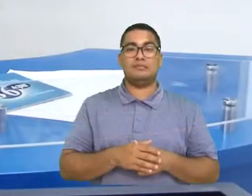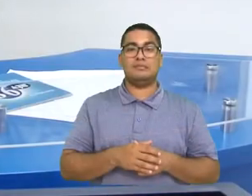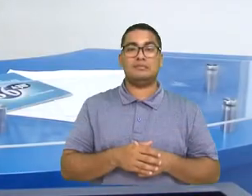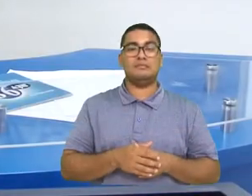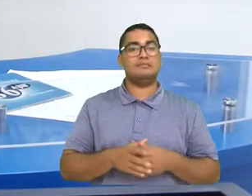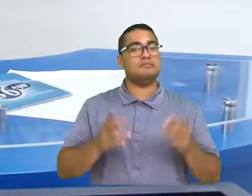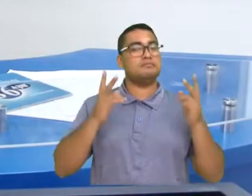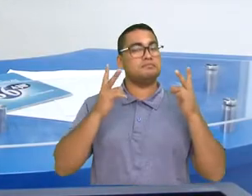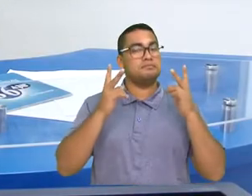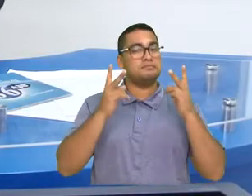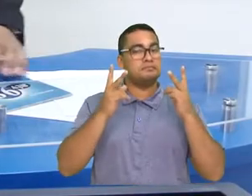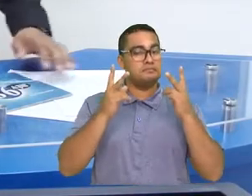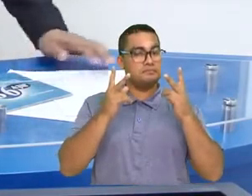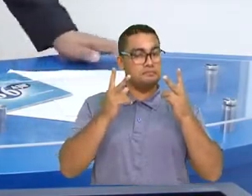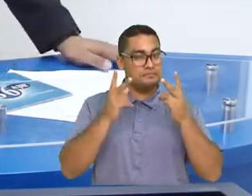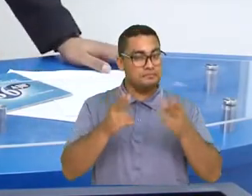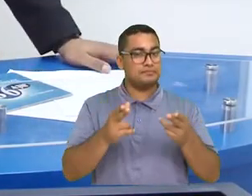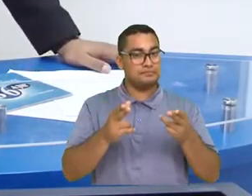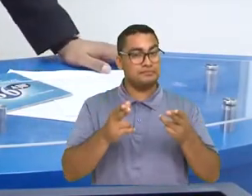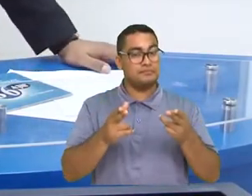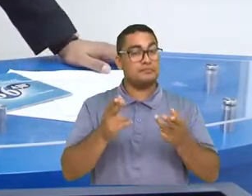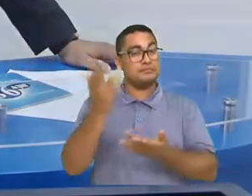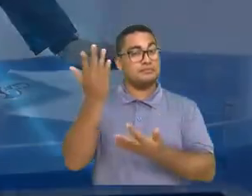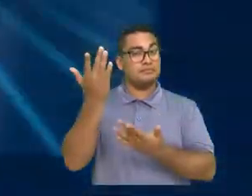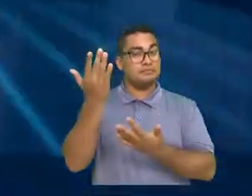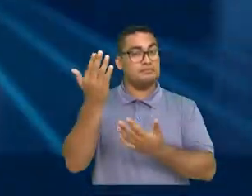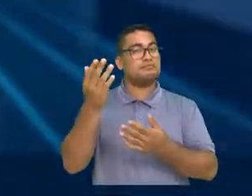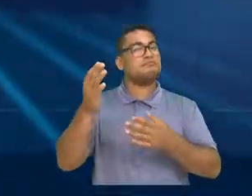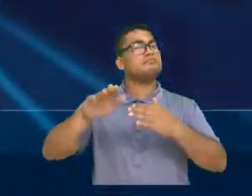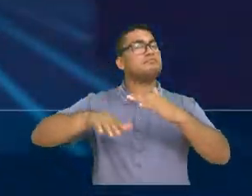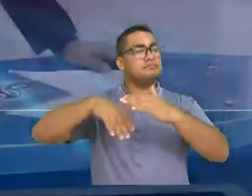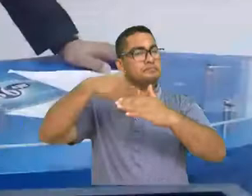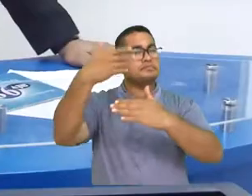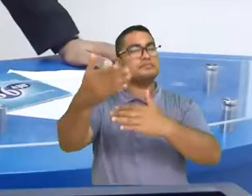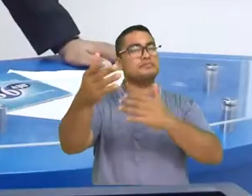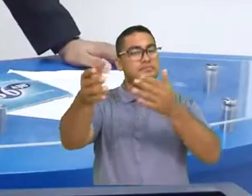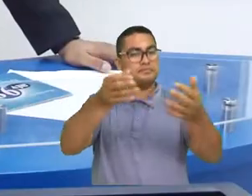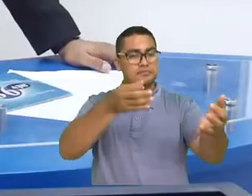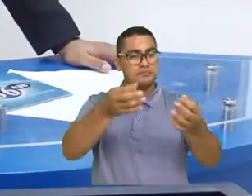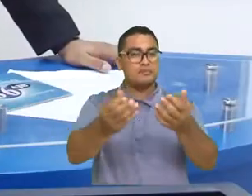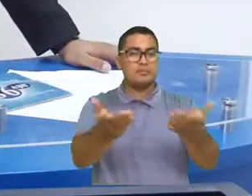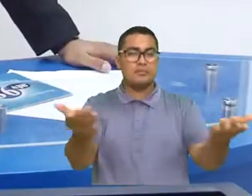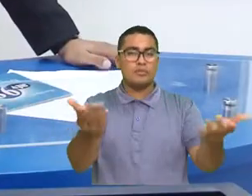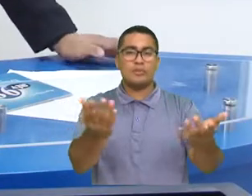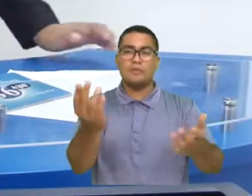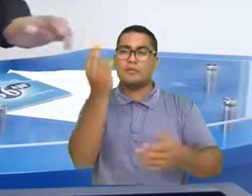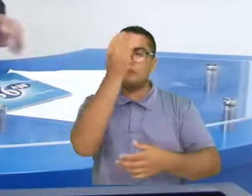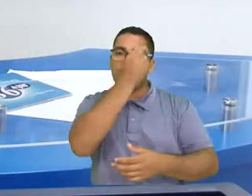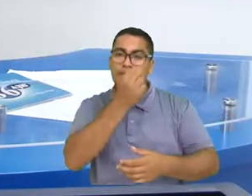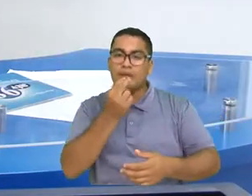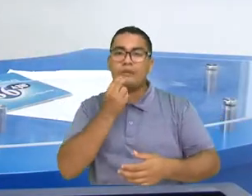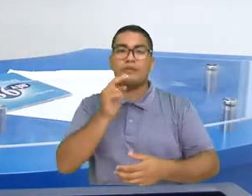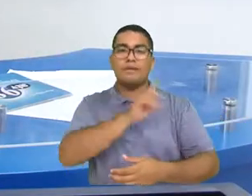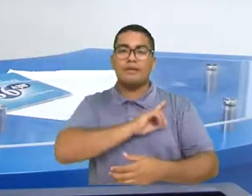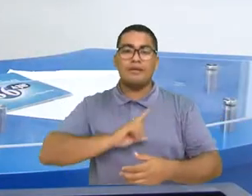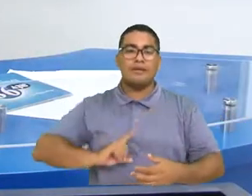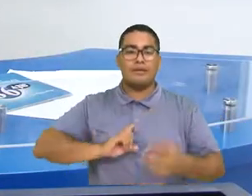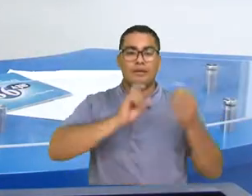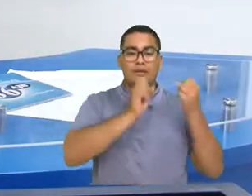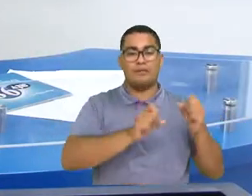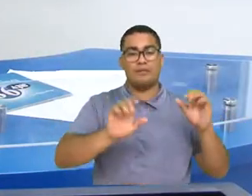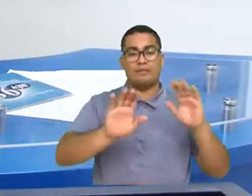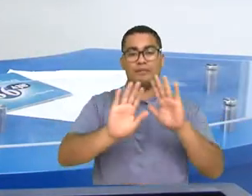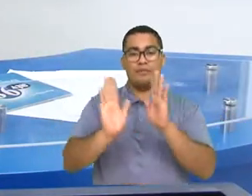Es tiempo de hacer un nuevo corte informativo, pero al regresar le brindaremos la consulta que realizan diputados de la Asamblea